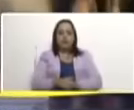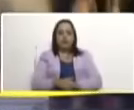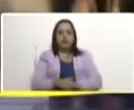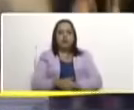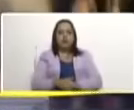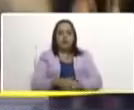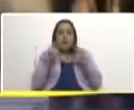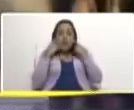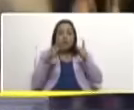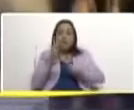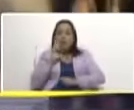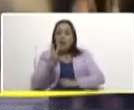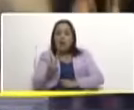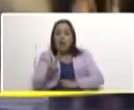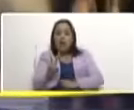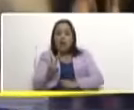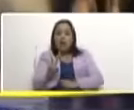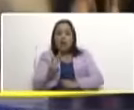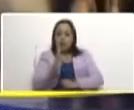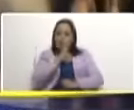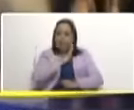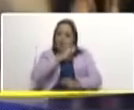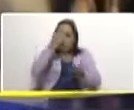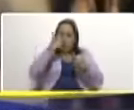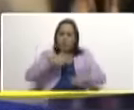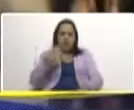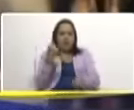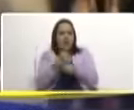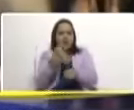Quizás él lo que veía era el cumplimiento de su deber,